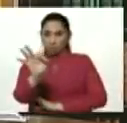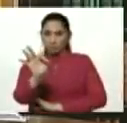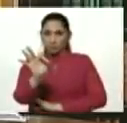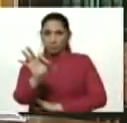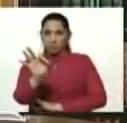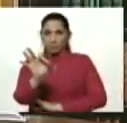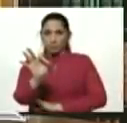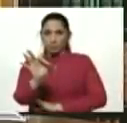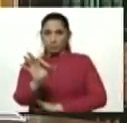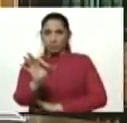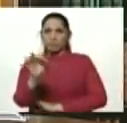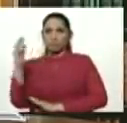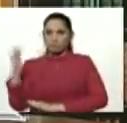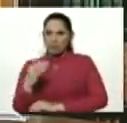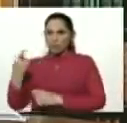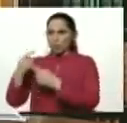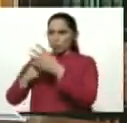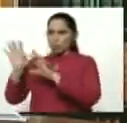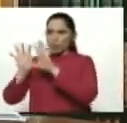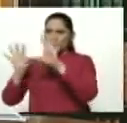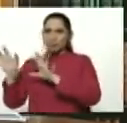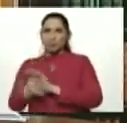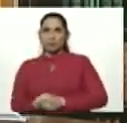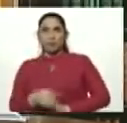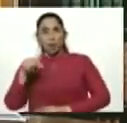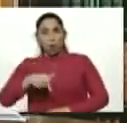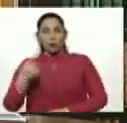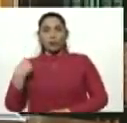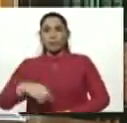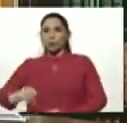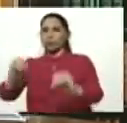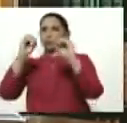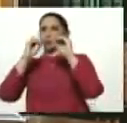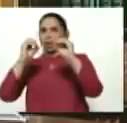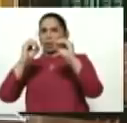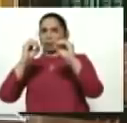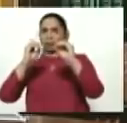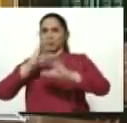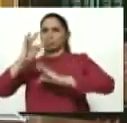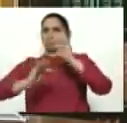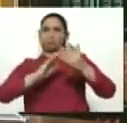83% importado. Hoy tenemos 0 casos.